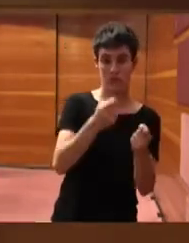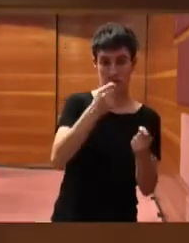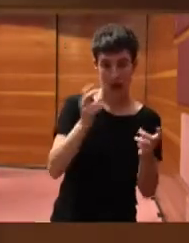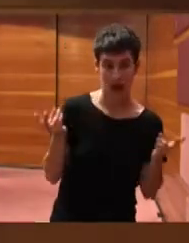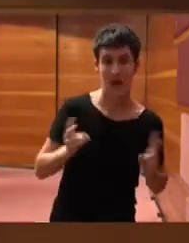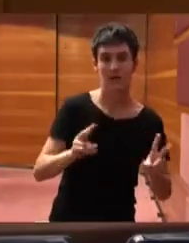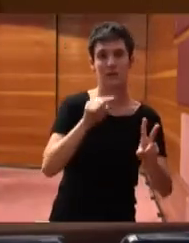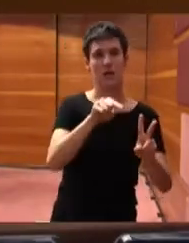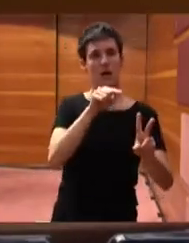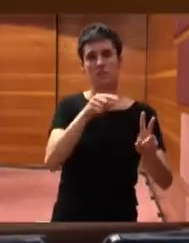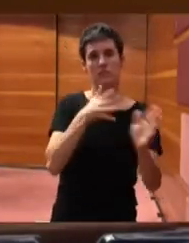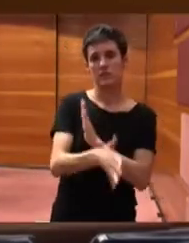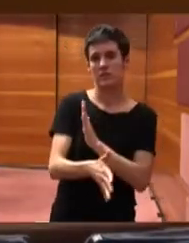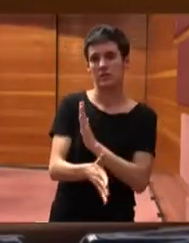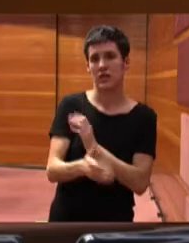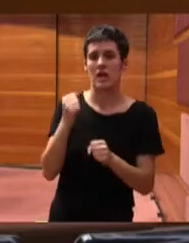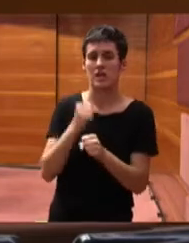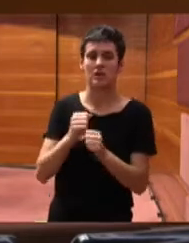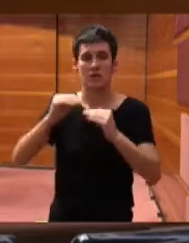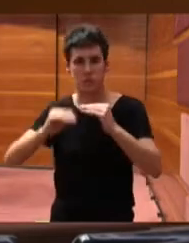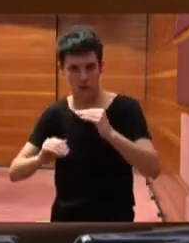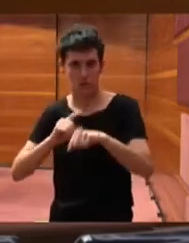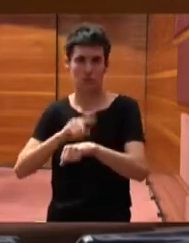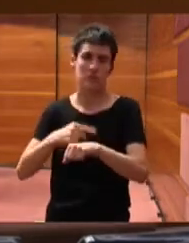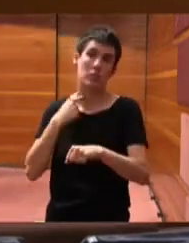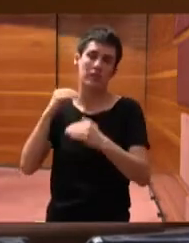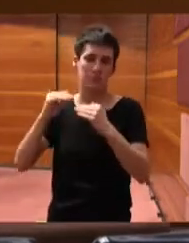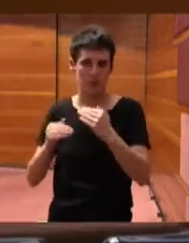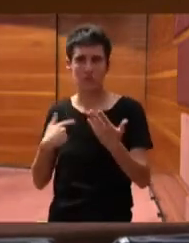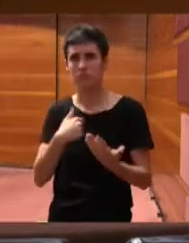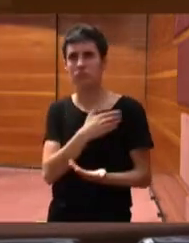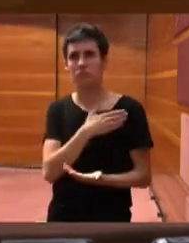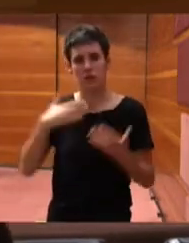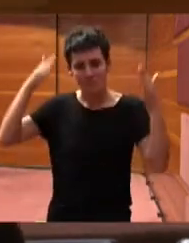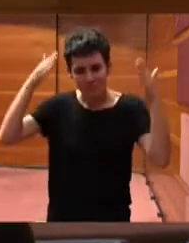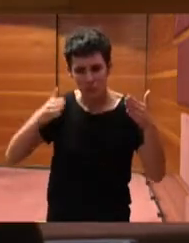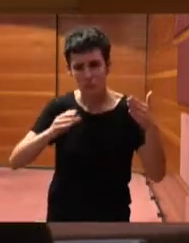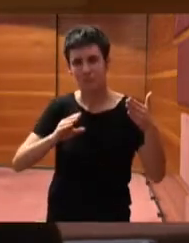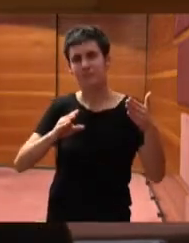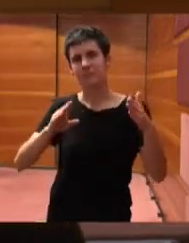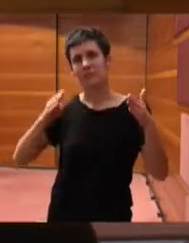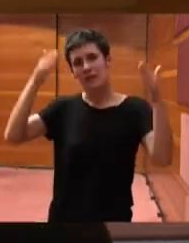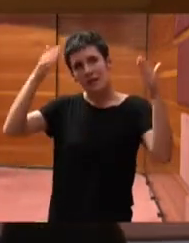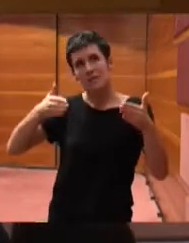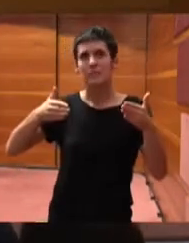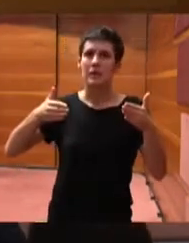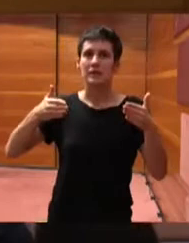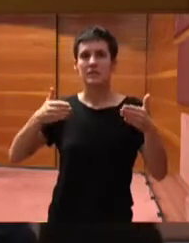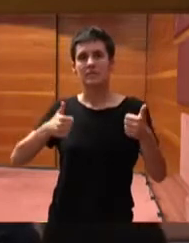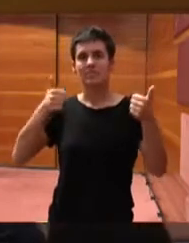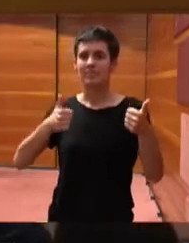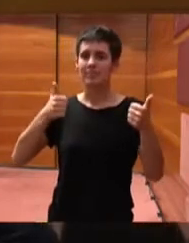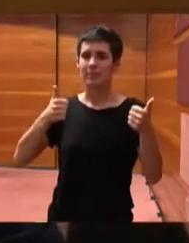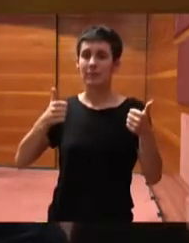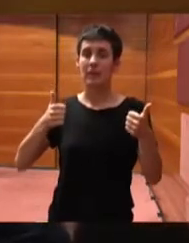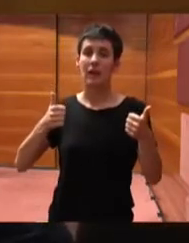muchísimo esfuerzo. Por lo tanto, yo me focalizaría más, lo otro hay que resolverlo, pero me focalizaría mucho más en la